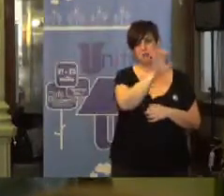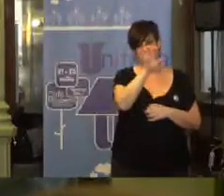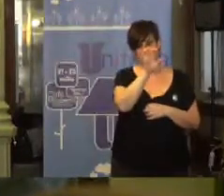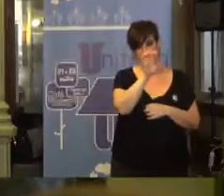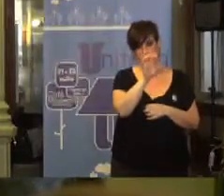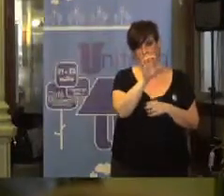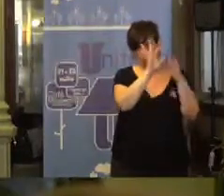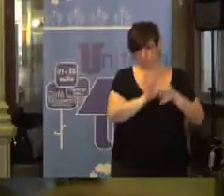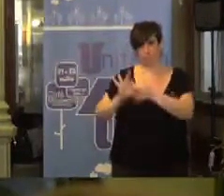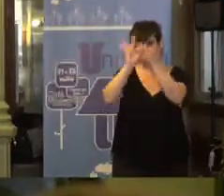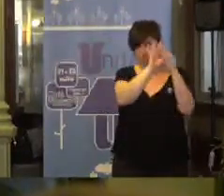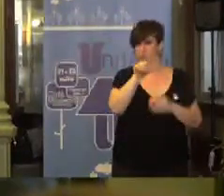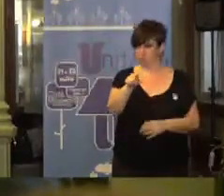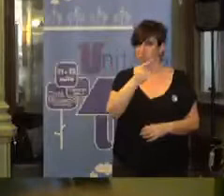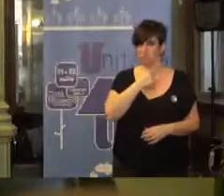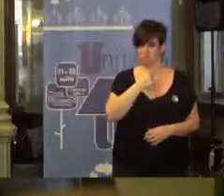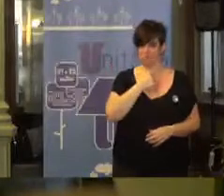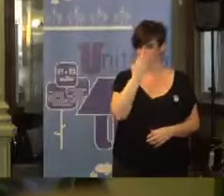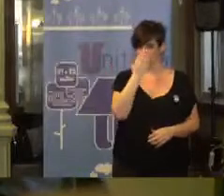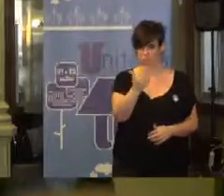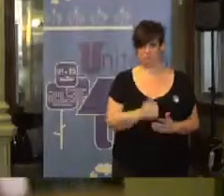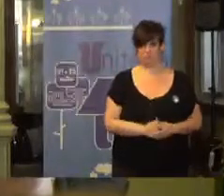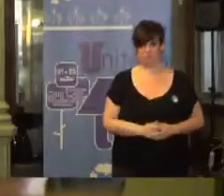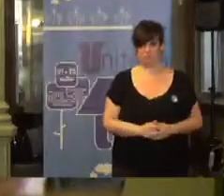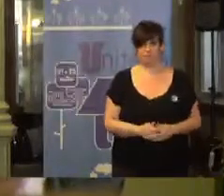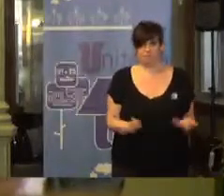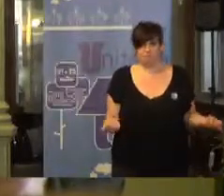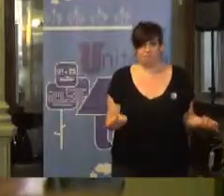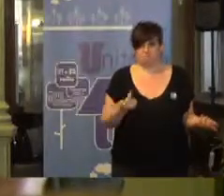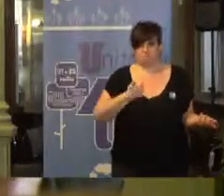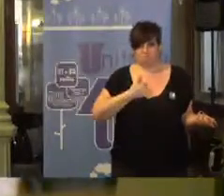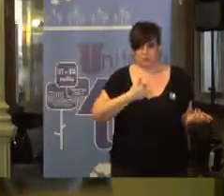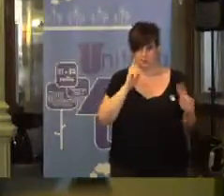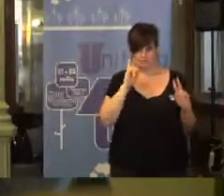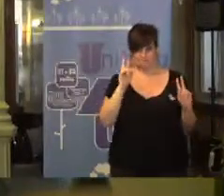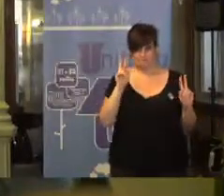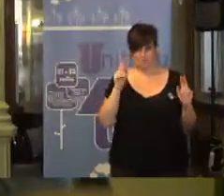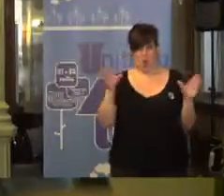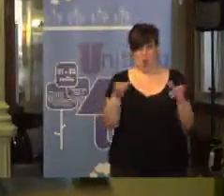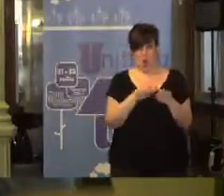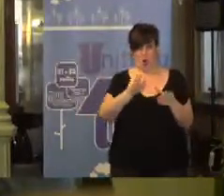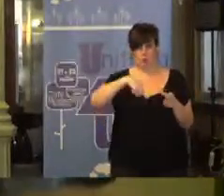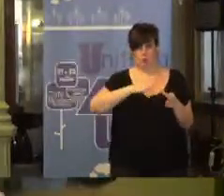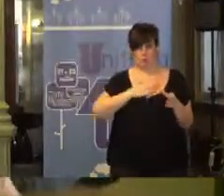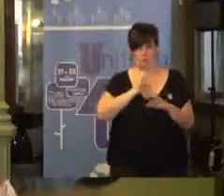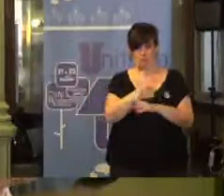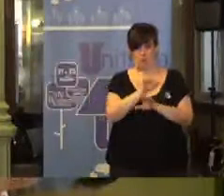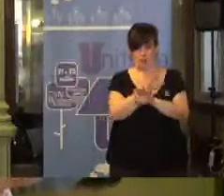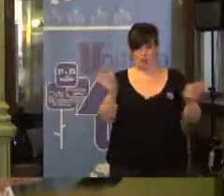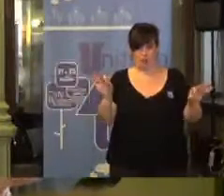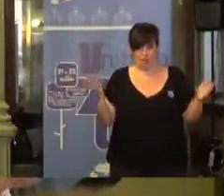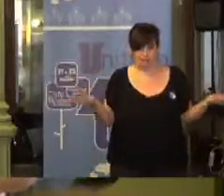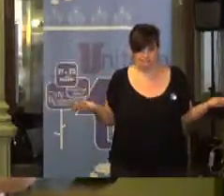me gustaría de verdade que pasara. Evidentemente vedes que eu non mando nada no meu partido, non? Pero, como